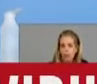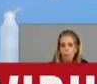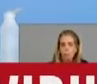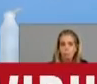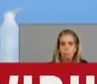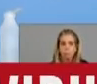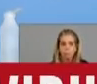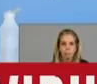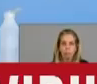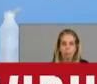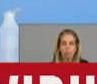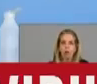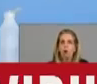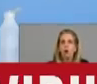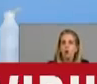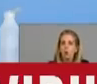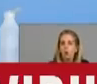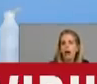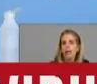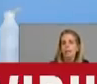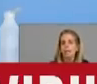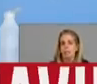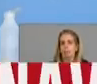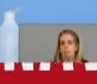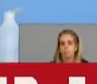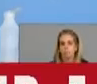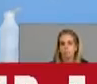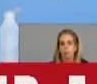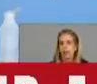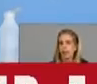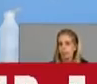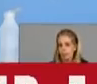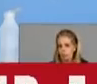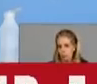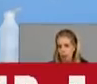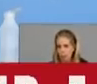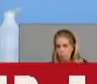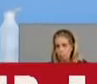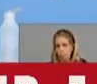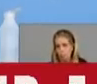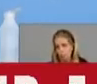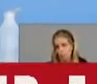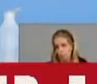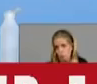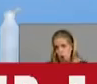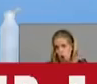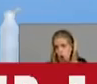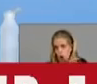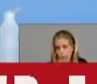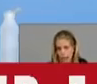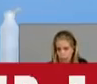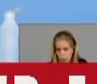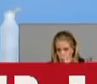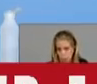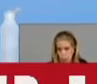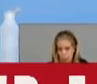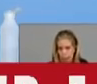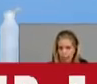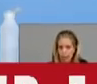minutos de televisión de cable, de aire y de radio para volver a machacar con eso, si es que ahora se viene un relajamiento de la